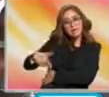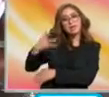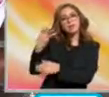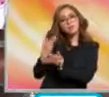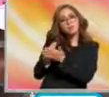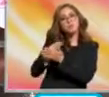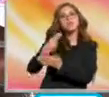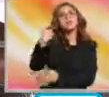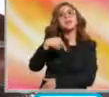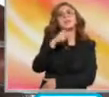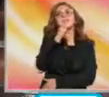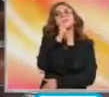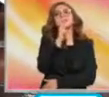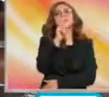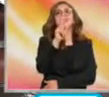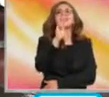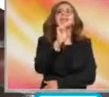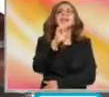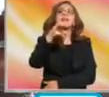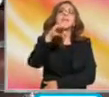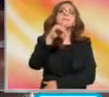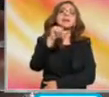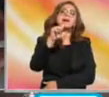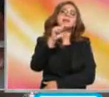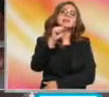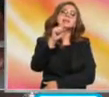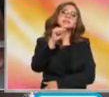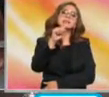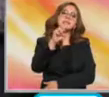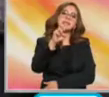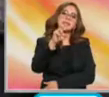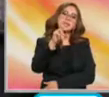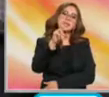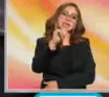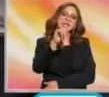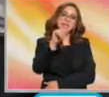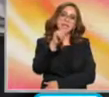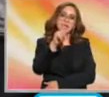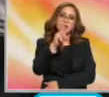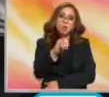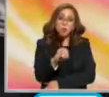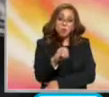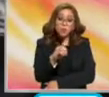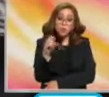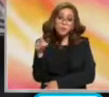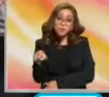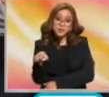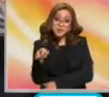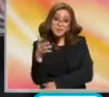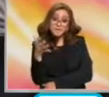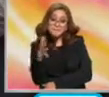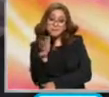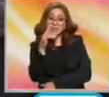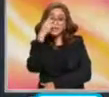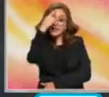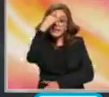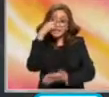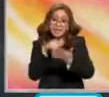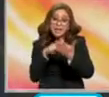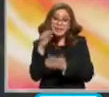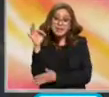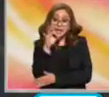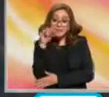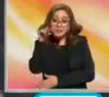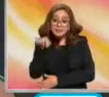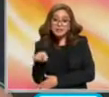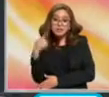sea, esto- Exactamente. Este último que escuchamos entonces es lo más cercano Pues, a como debió haber sido A en su como momento. creemos O sea, creemos es como que meterse se en una decide. máquina